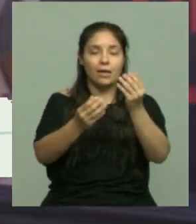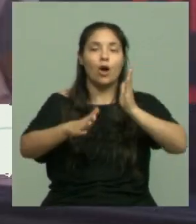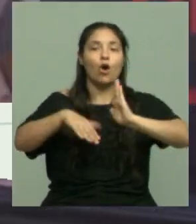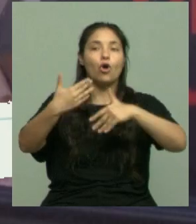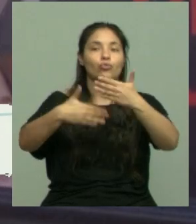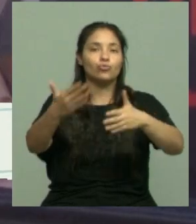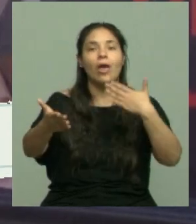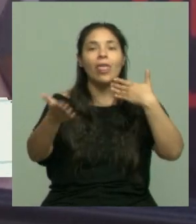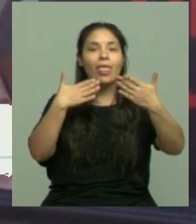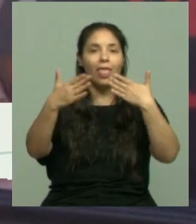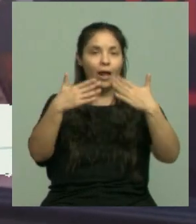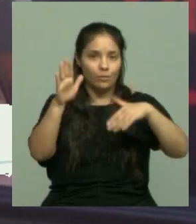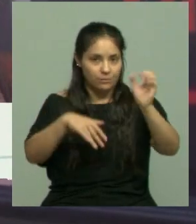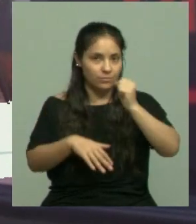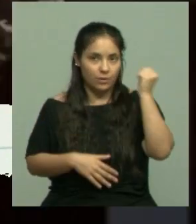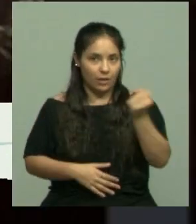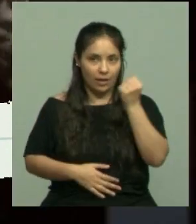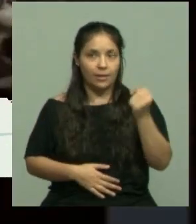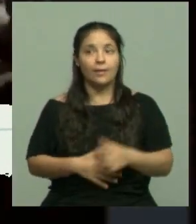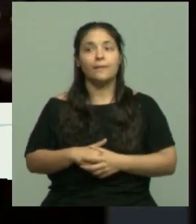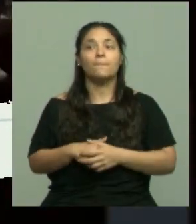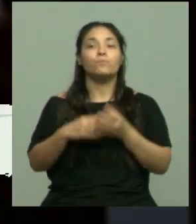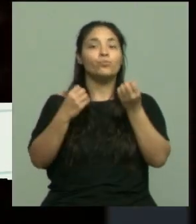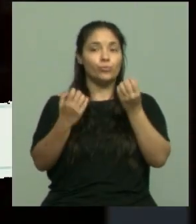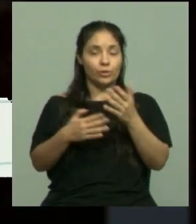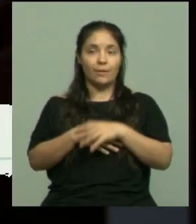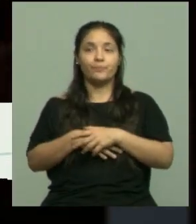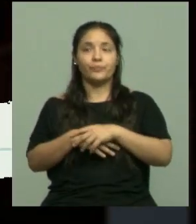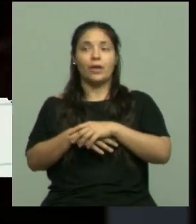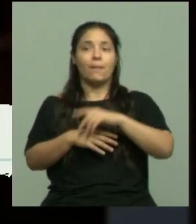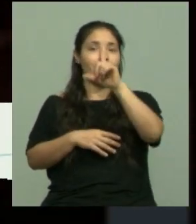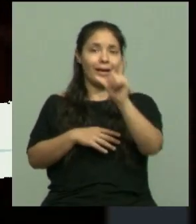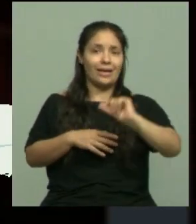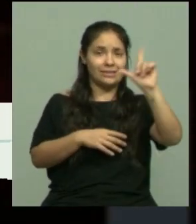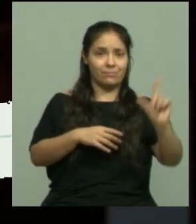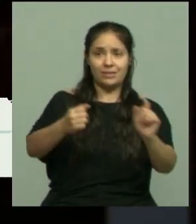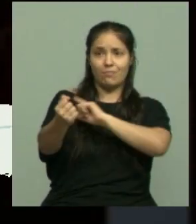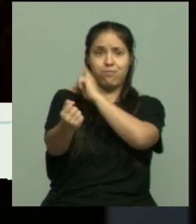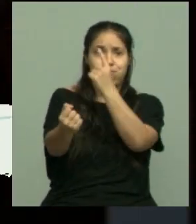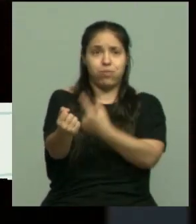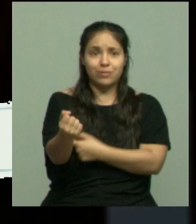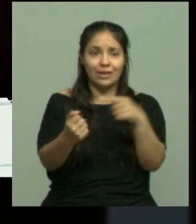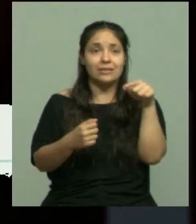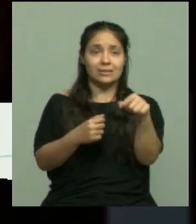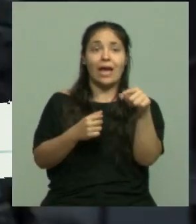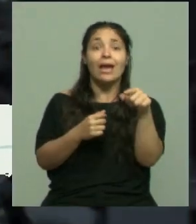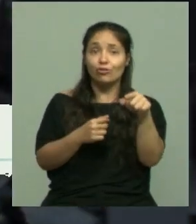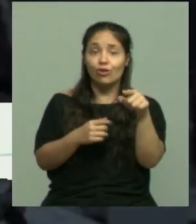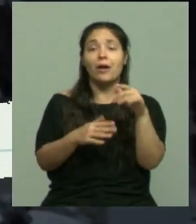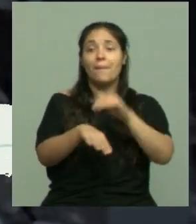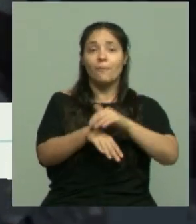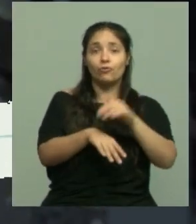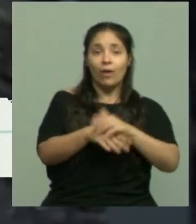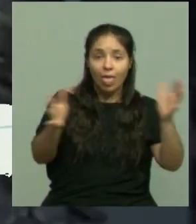de diálogo, porque de hecho las instancias operadoras de las potencias no fueron las que llevaron a buen puerto. Hoy los mediadores que dieron